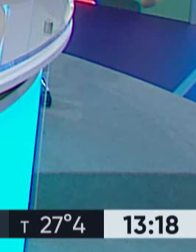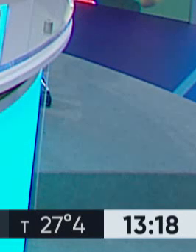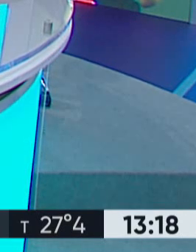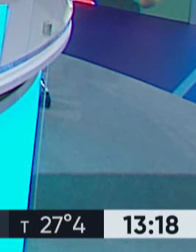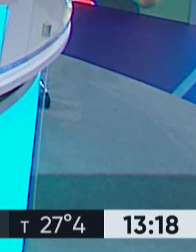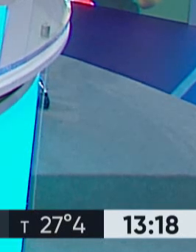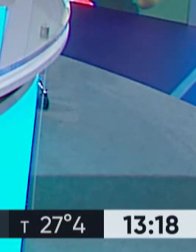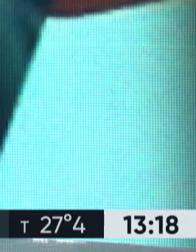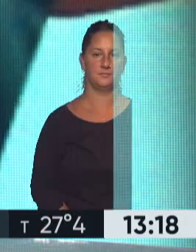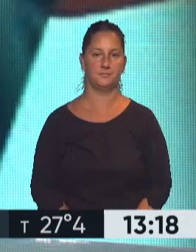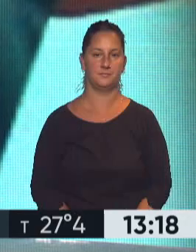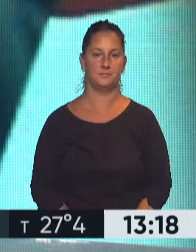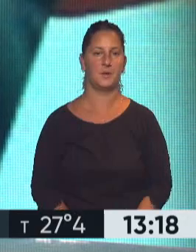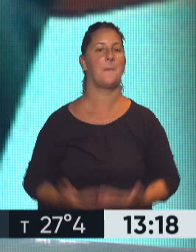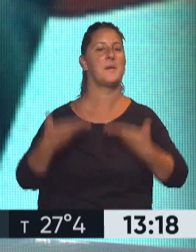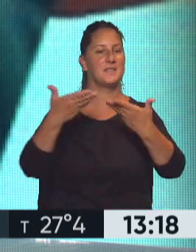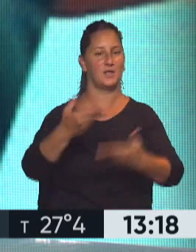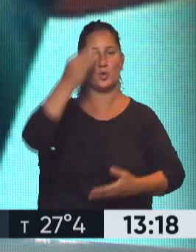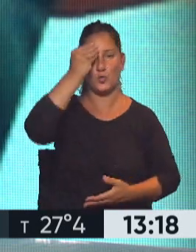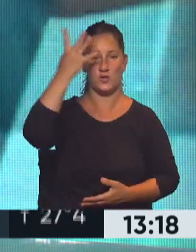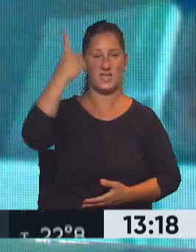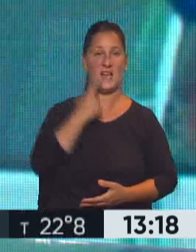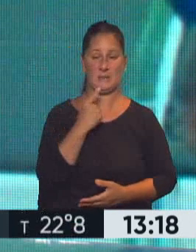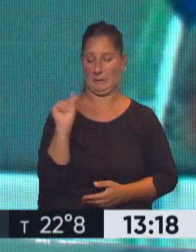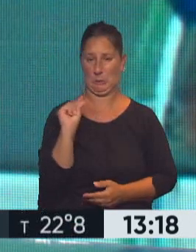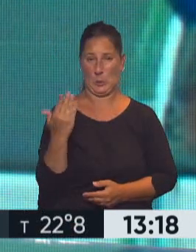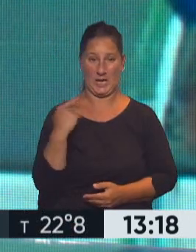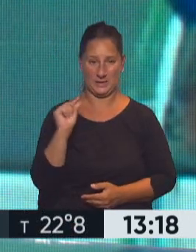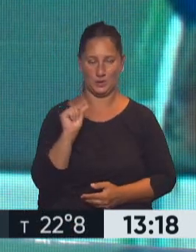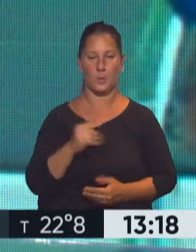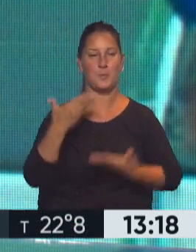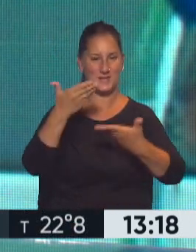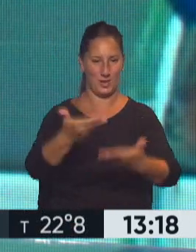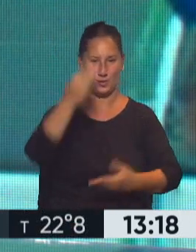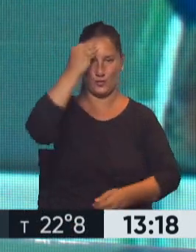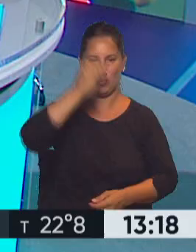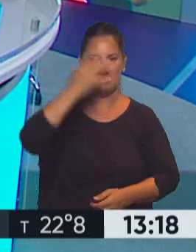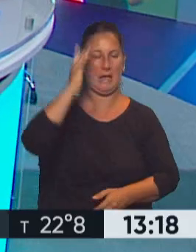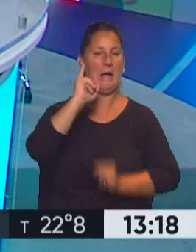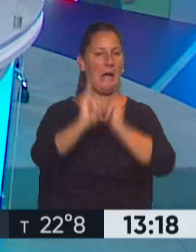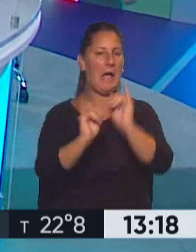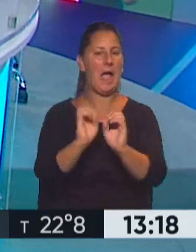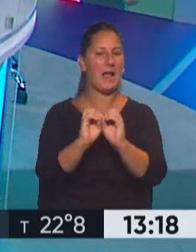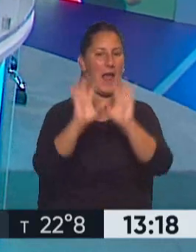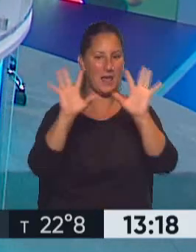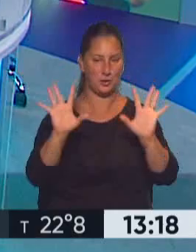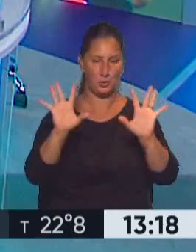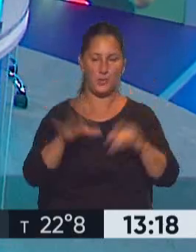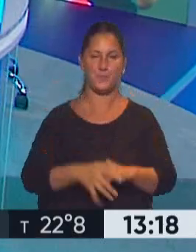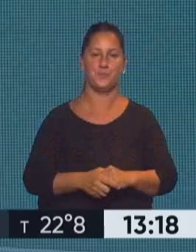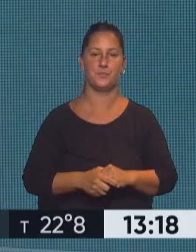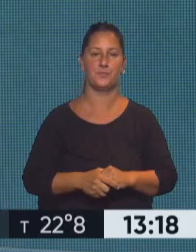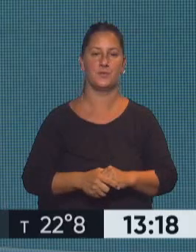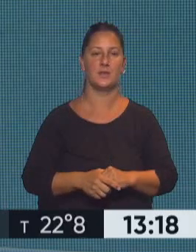Bueno, bien, presentaciones oficiales de River de hace minutos. Sí, lo que decía recién, vamos a hacer una aclaración breve. Sí, a ver. Que se